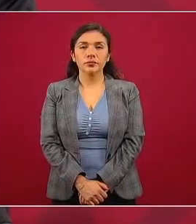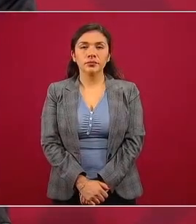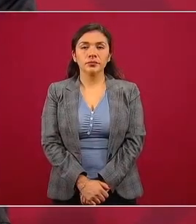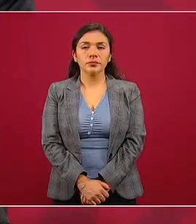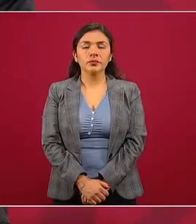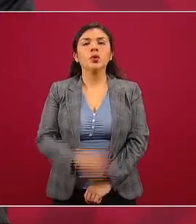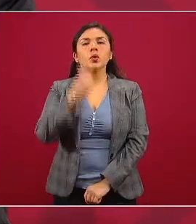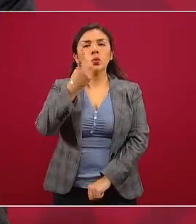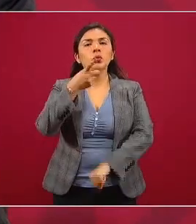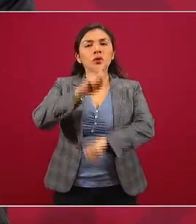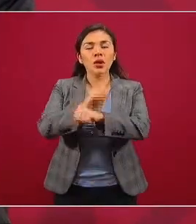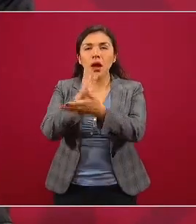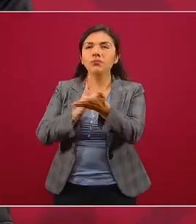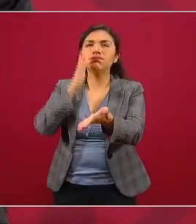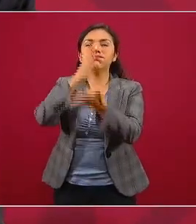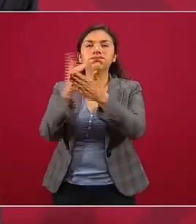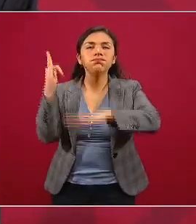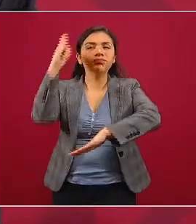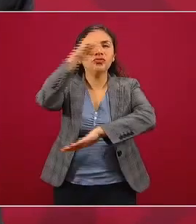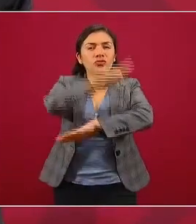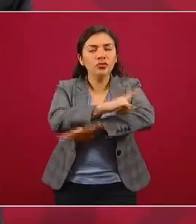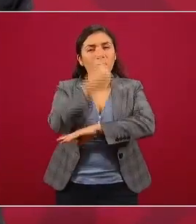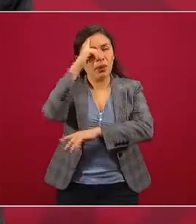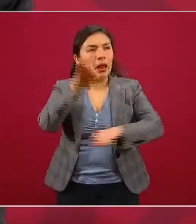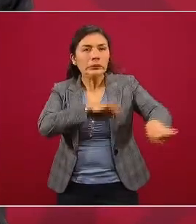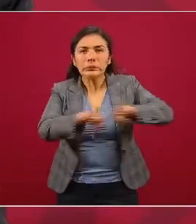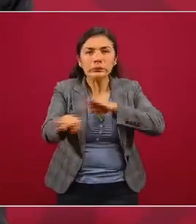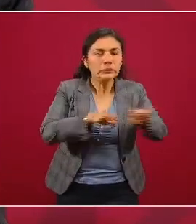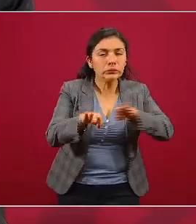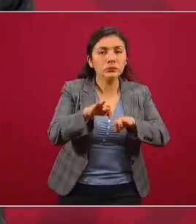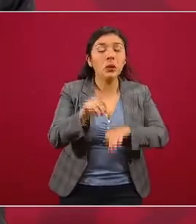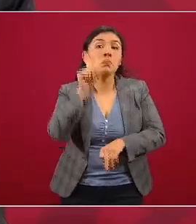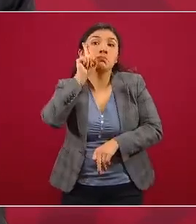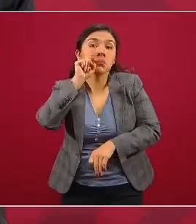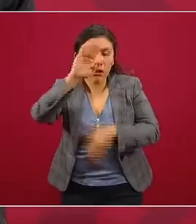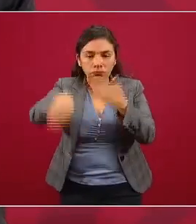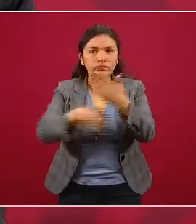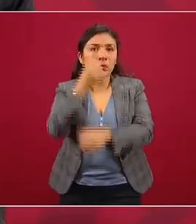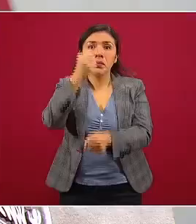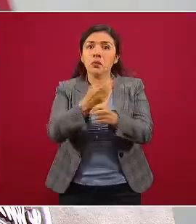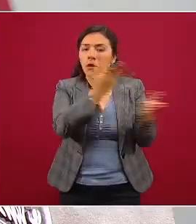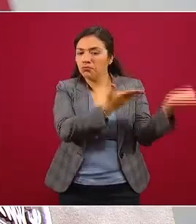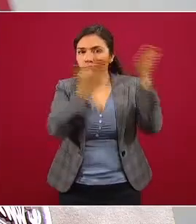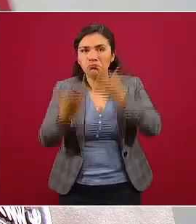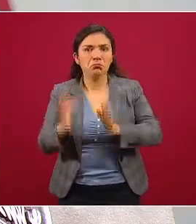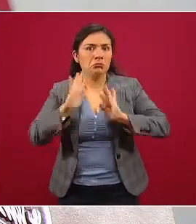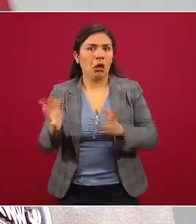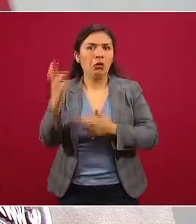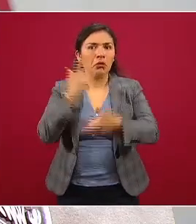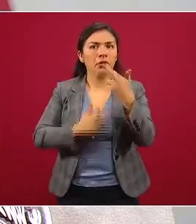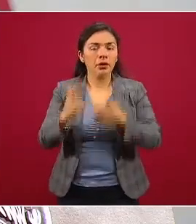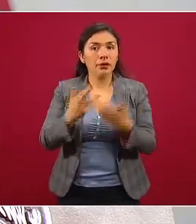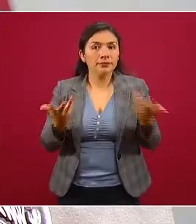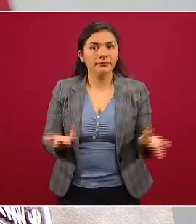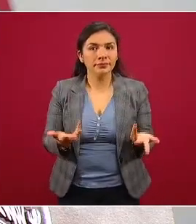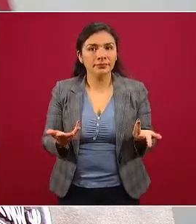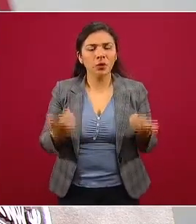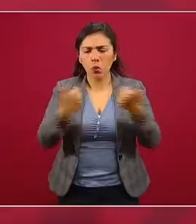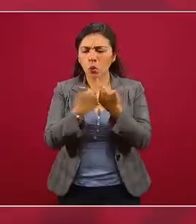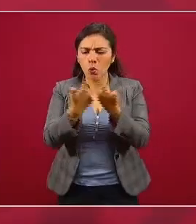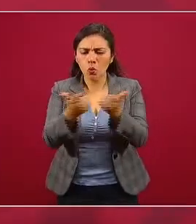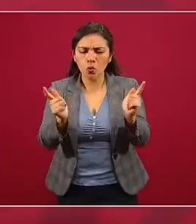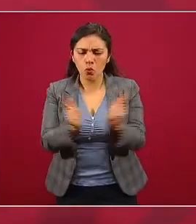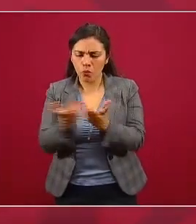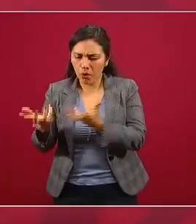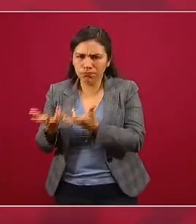en las actividades y al día siguiente temprano para atrás, de regreso, y una comitiva